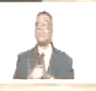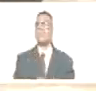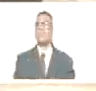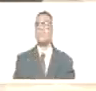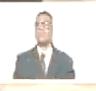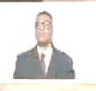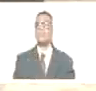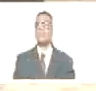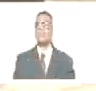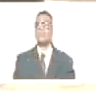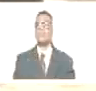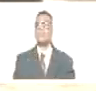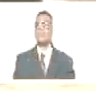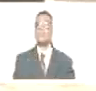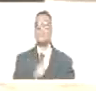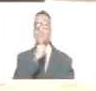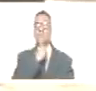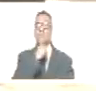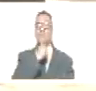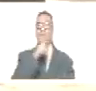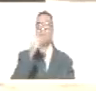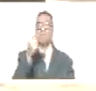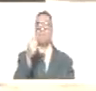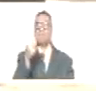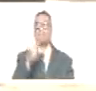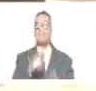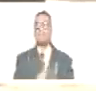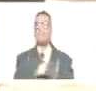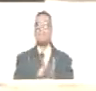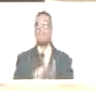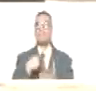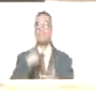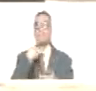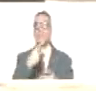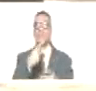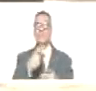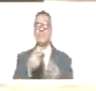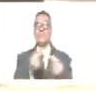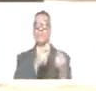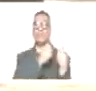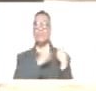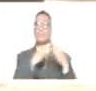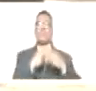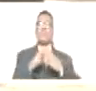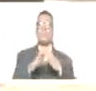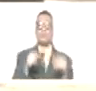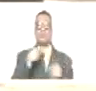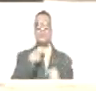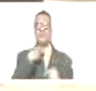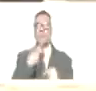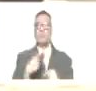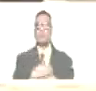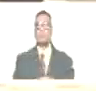Me aguanté un poco, ¿no? Me siento casi representado por todo lo que usted dijo.